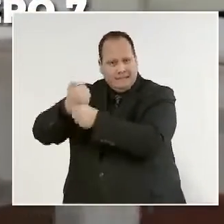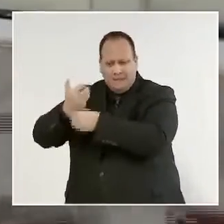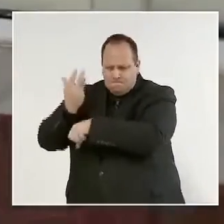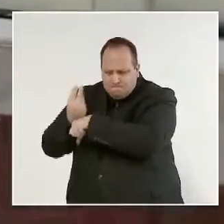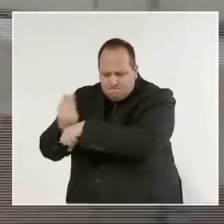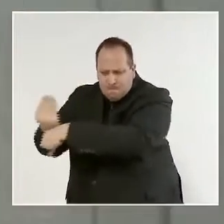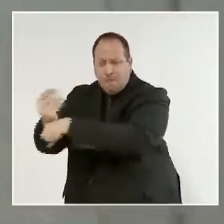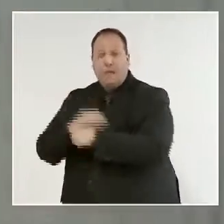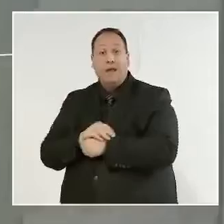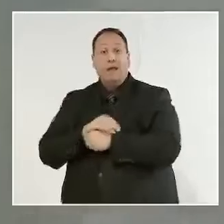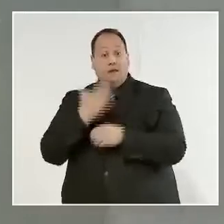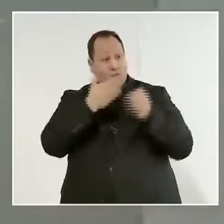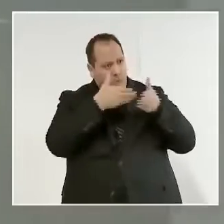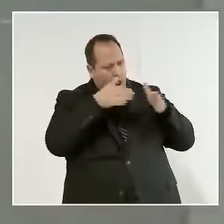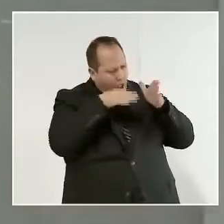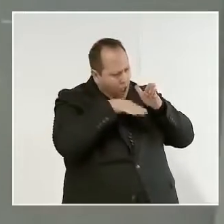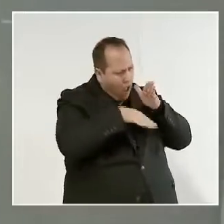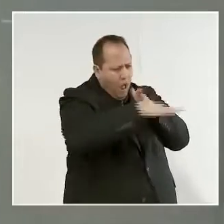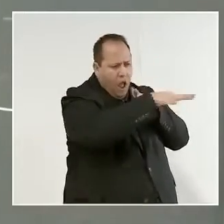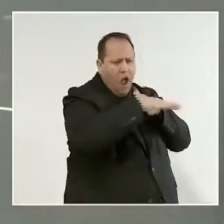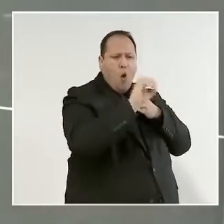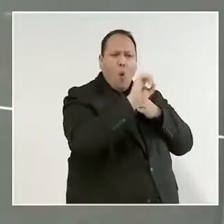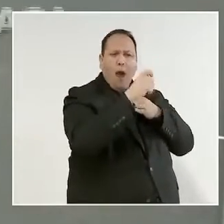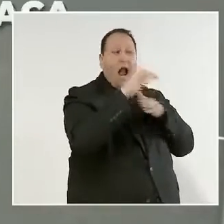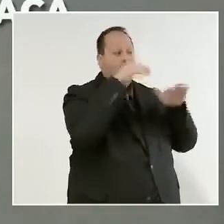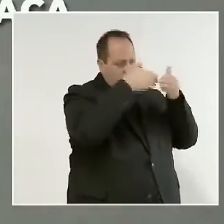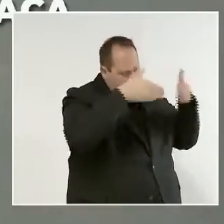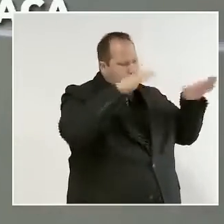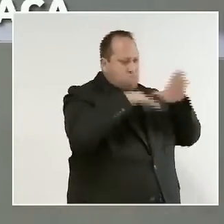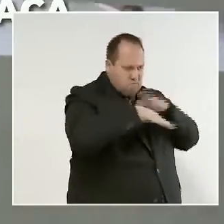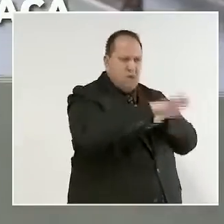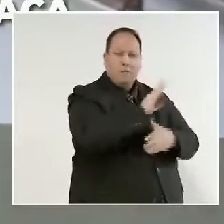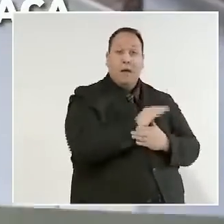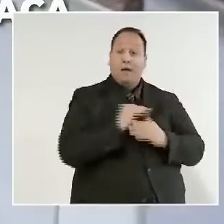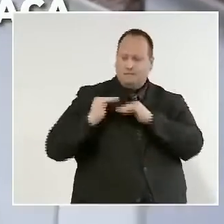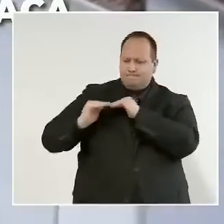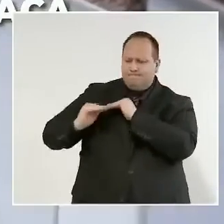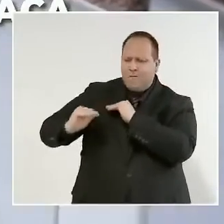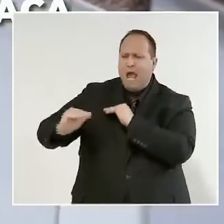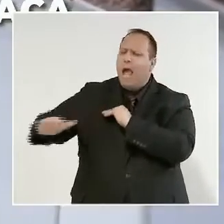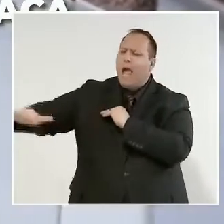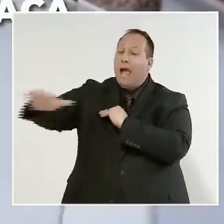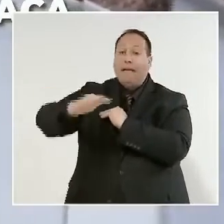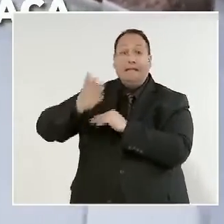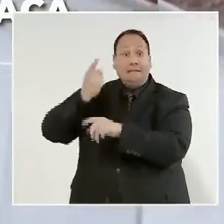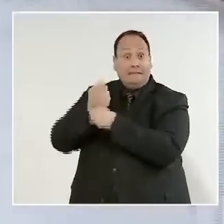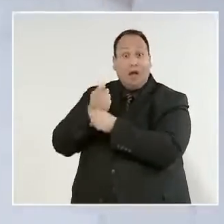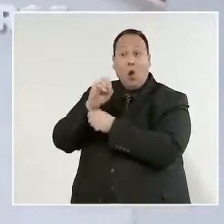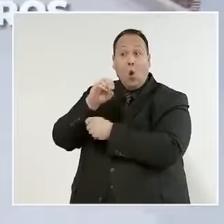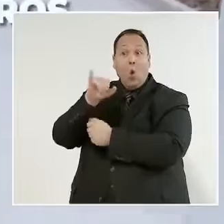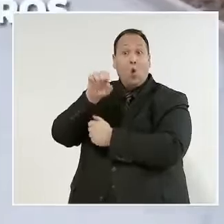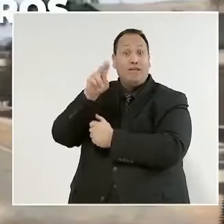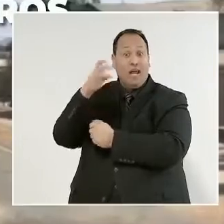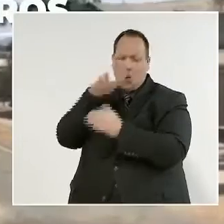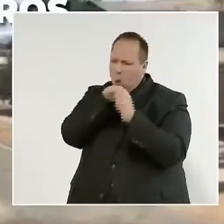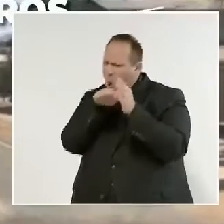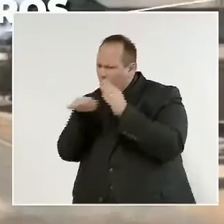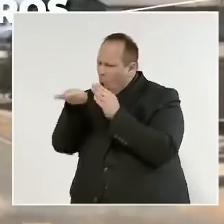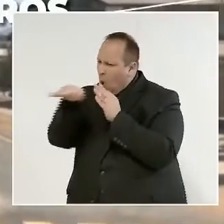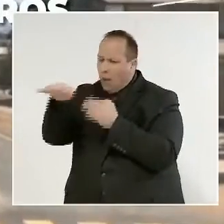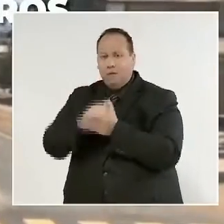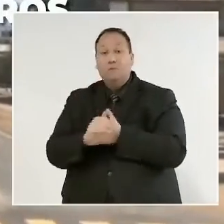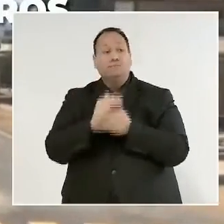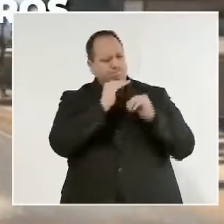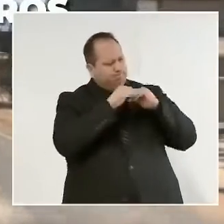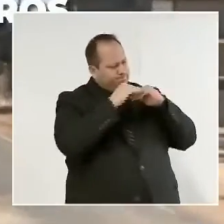número 7. Rehabilitación de la calle Sexta. Rehabilitación de acceso a Colonia Oaxaca. Pavimentación